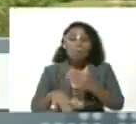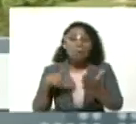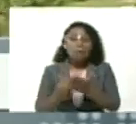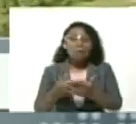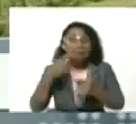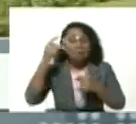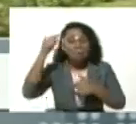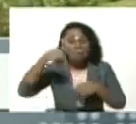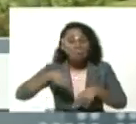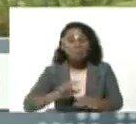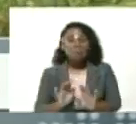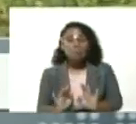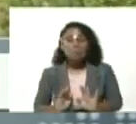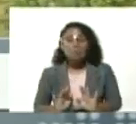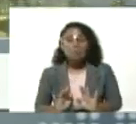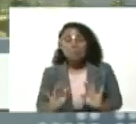hoy.